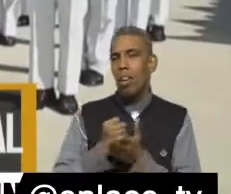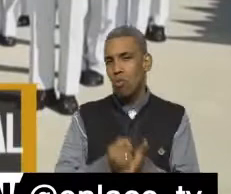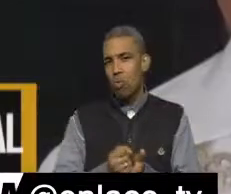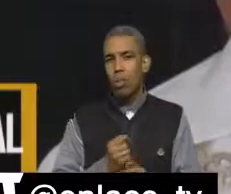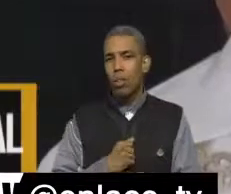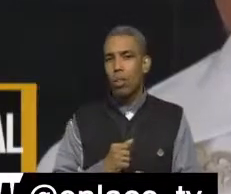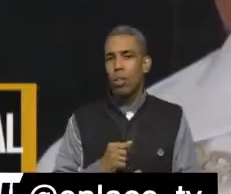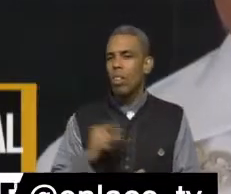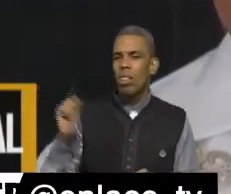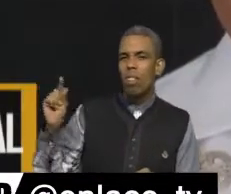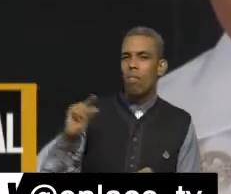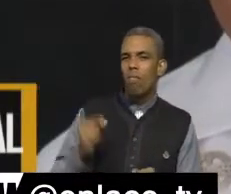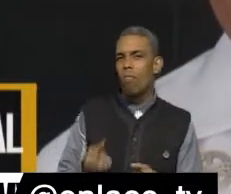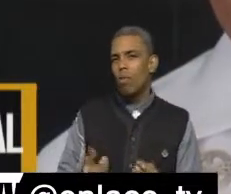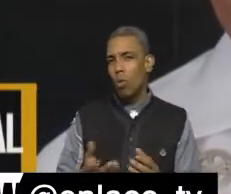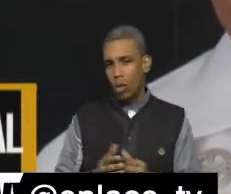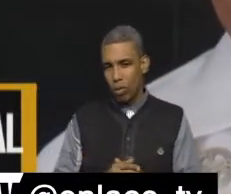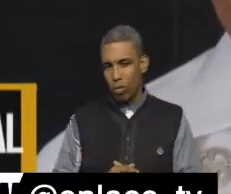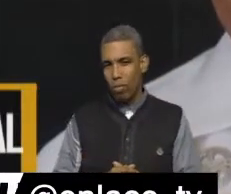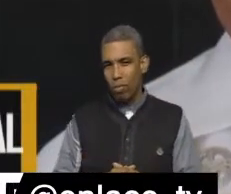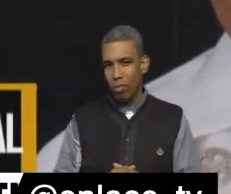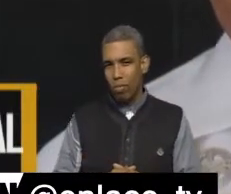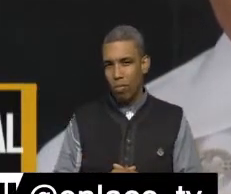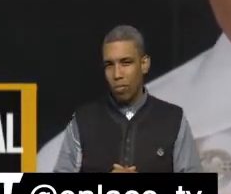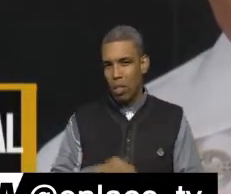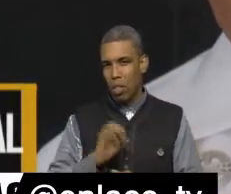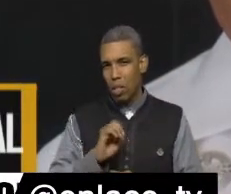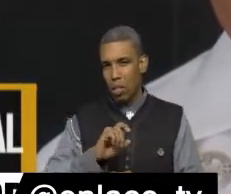año se va a recibir una bonificación mensual del